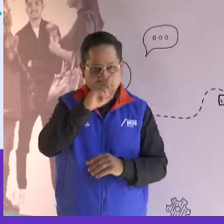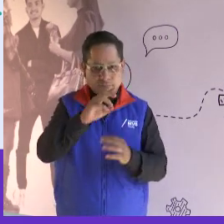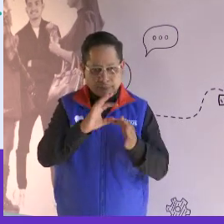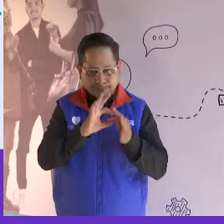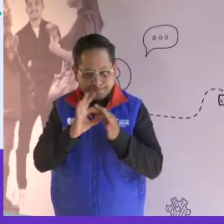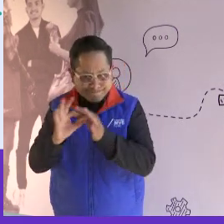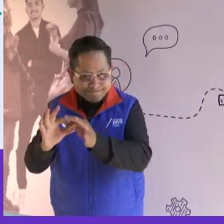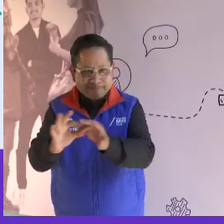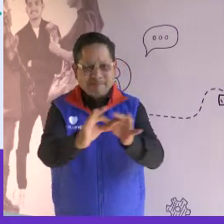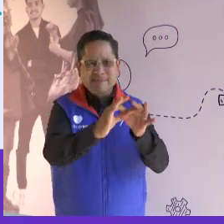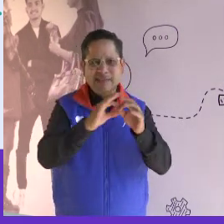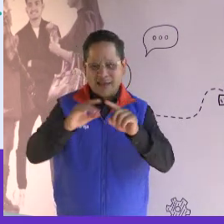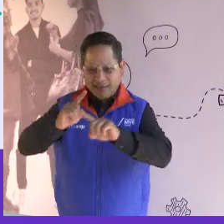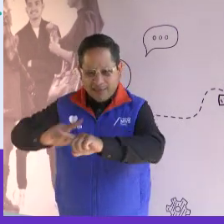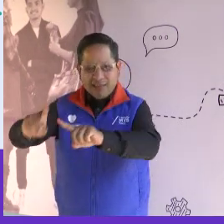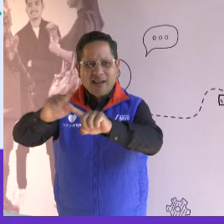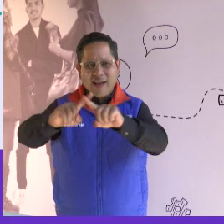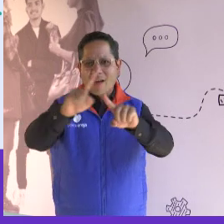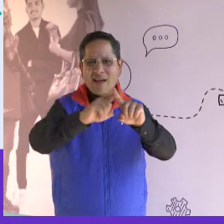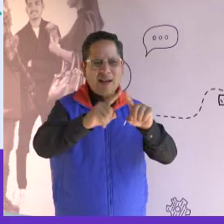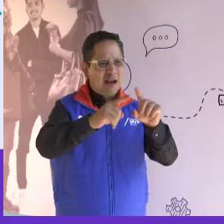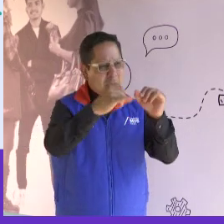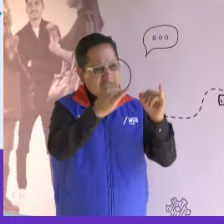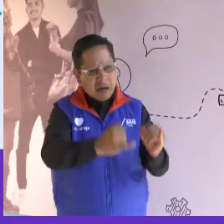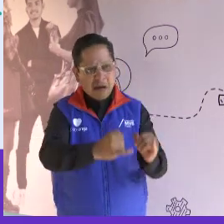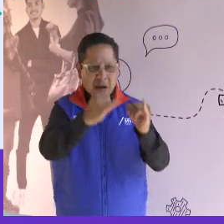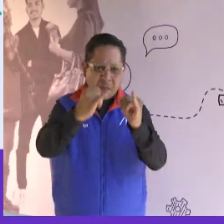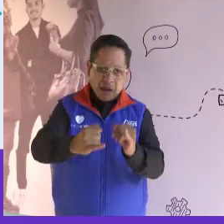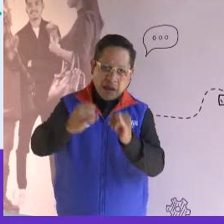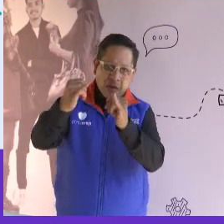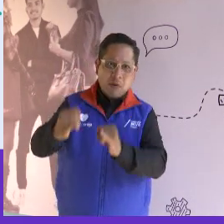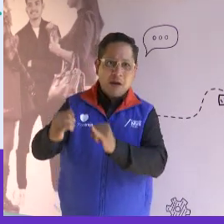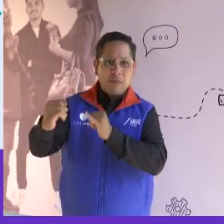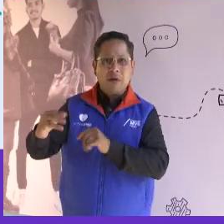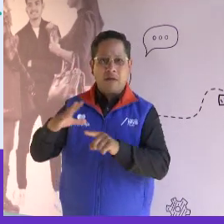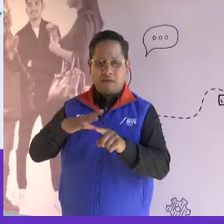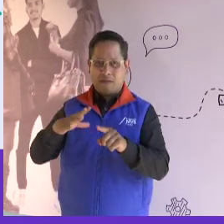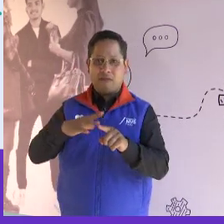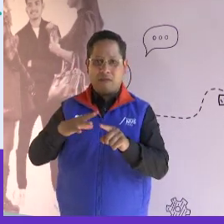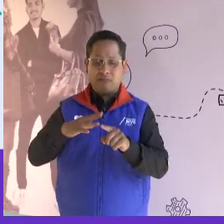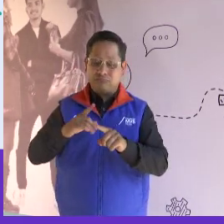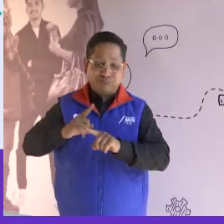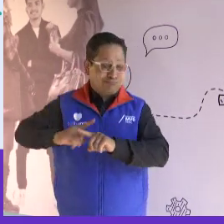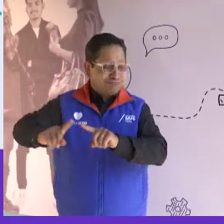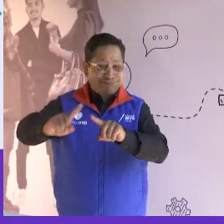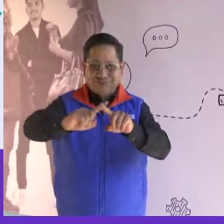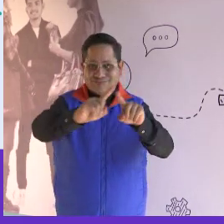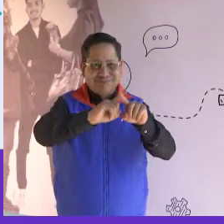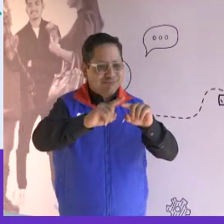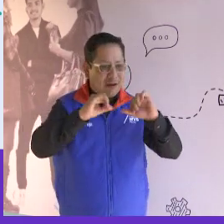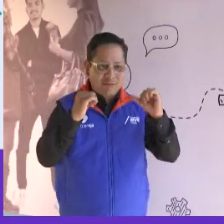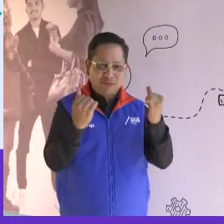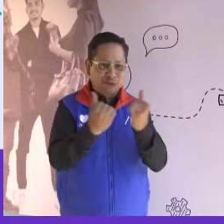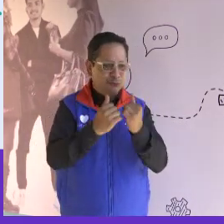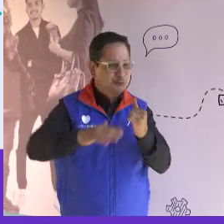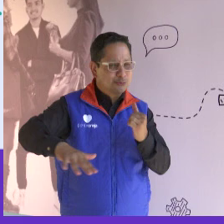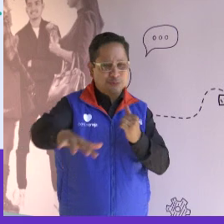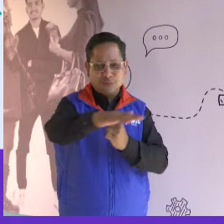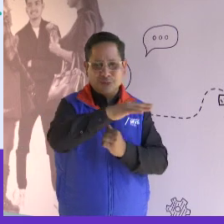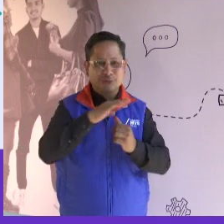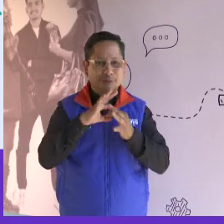como sus miembros, como sus personas, ¿no? Entonces esa es la primera recomendación, ¿no? Utilizar